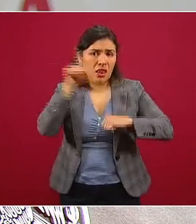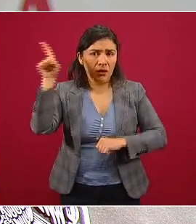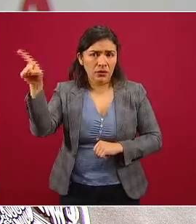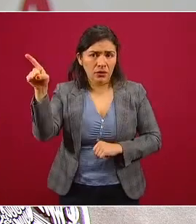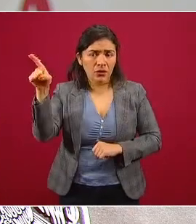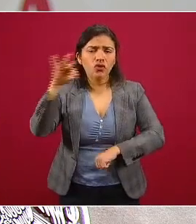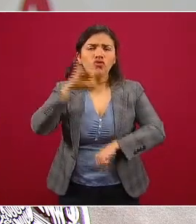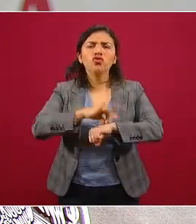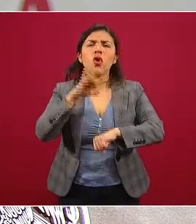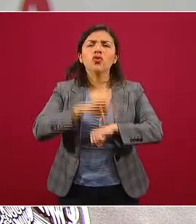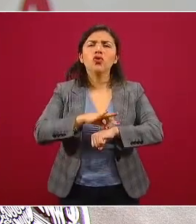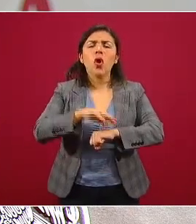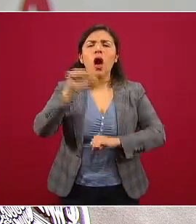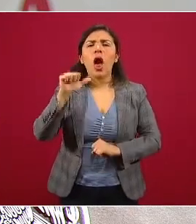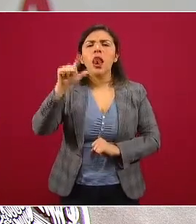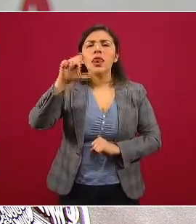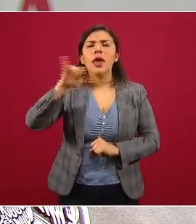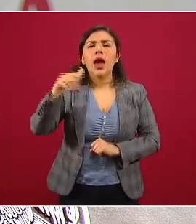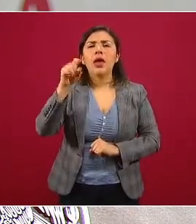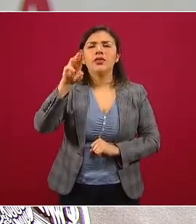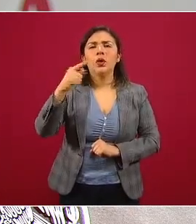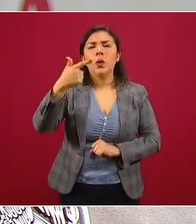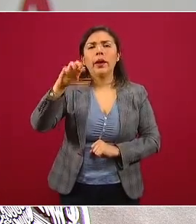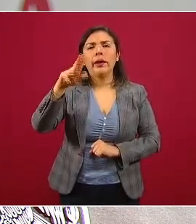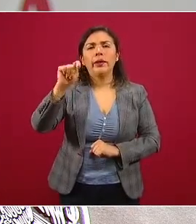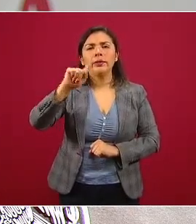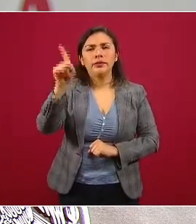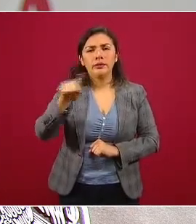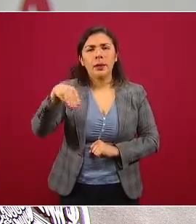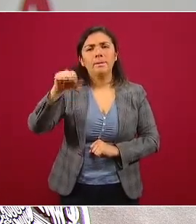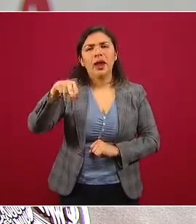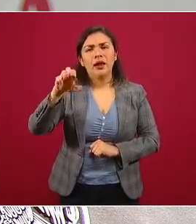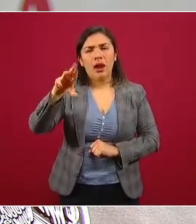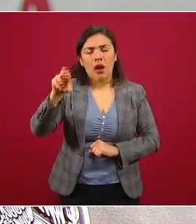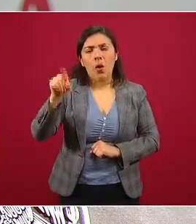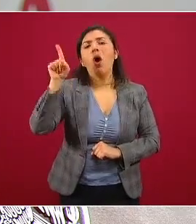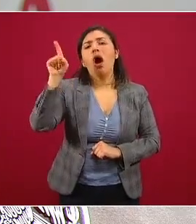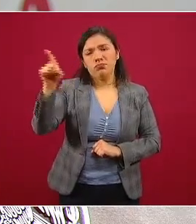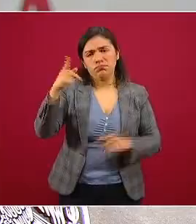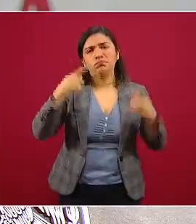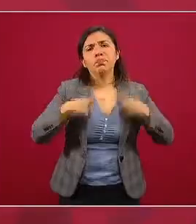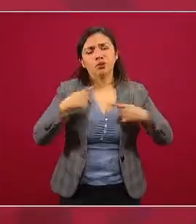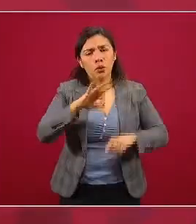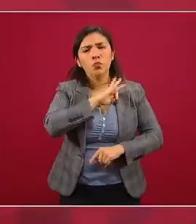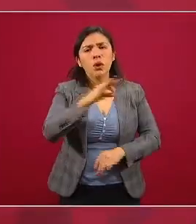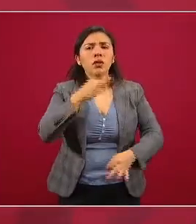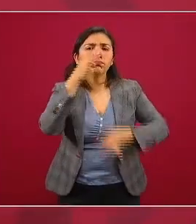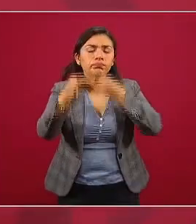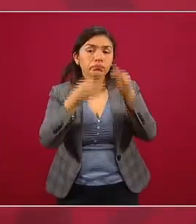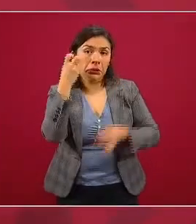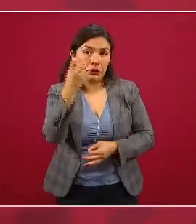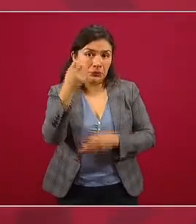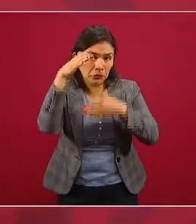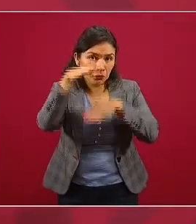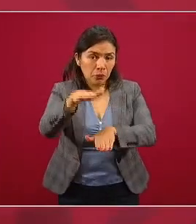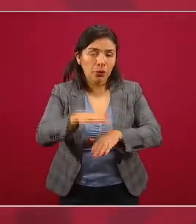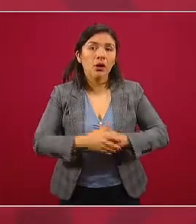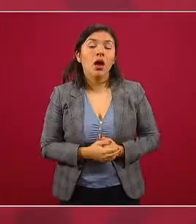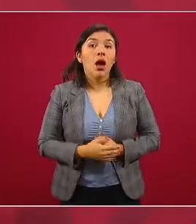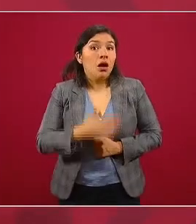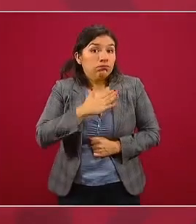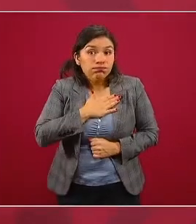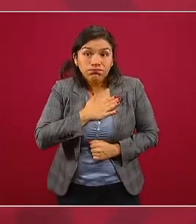el doctor Alejandro Gertz Manero. Él puede informar sobre esto. Nosotros